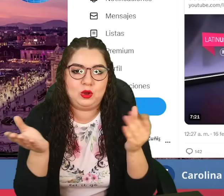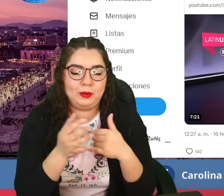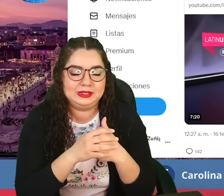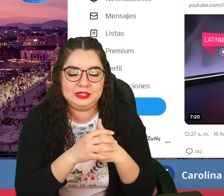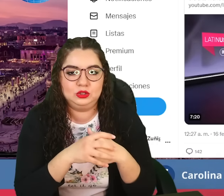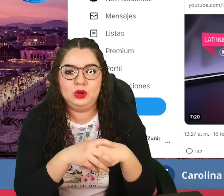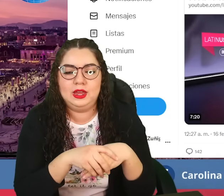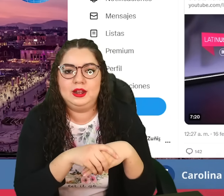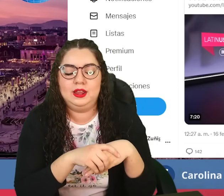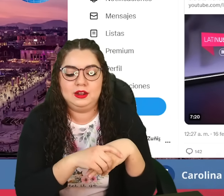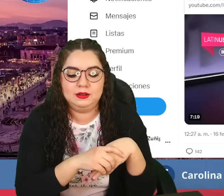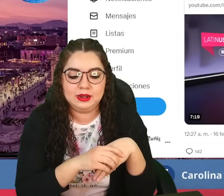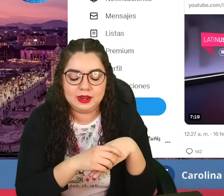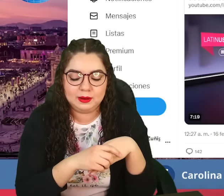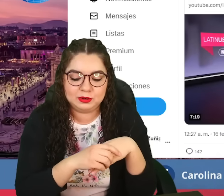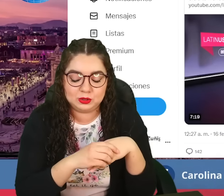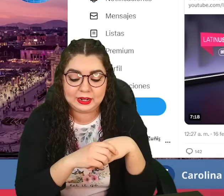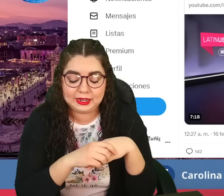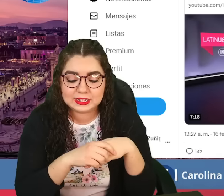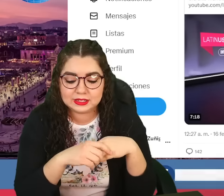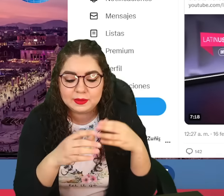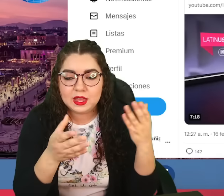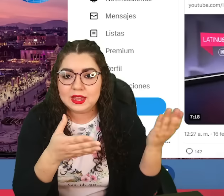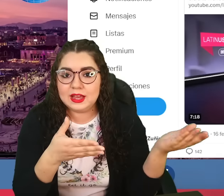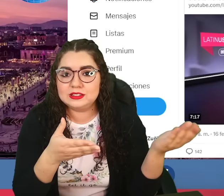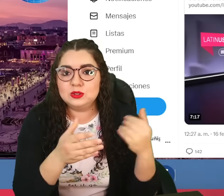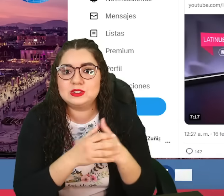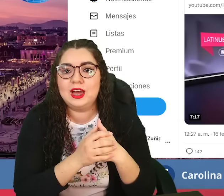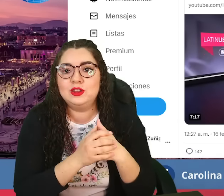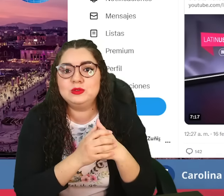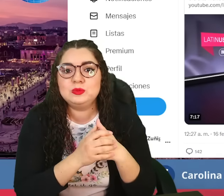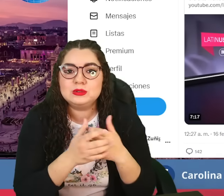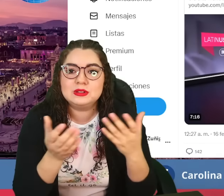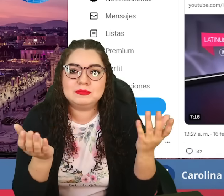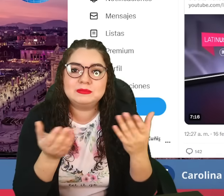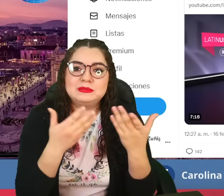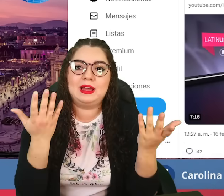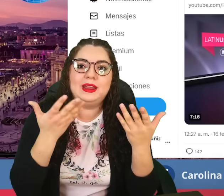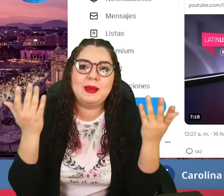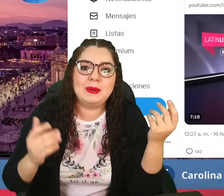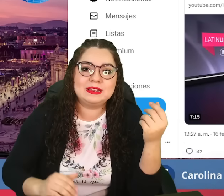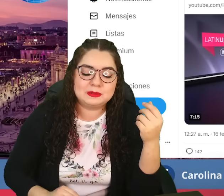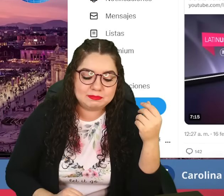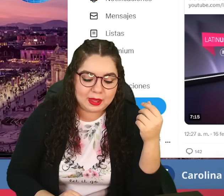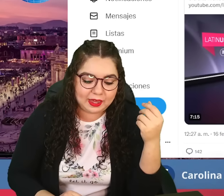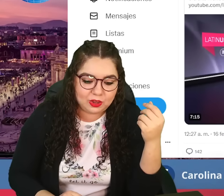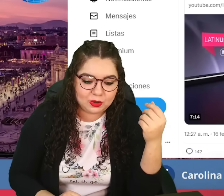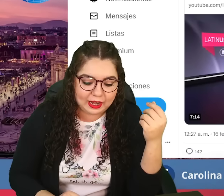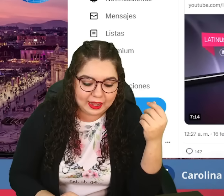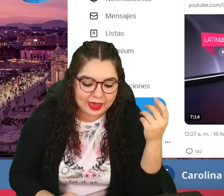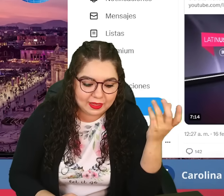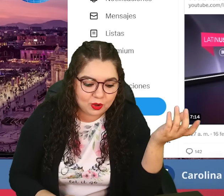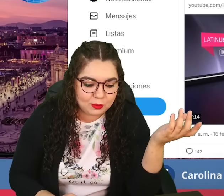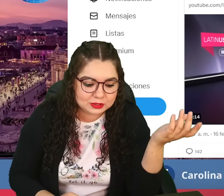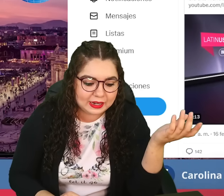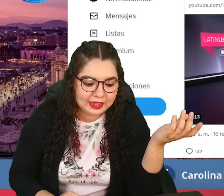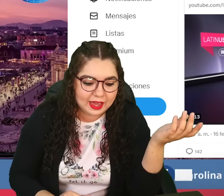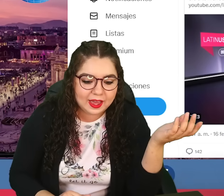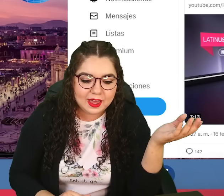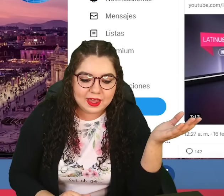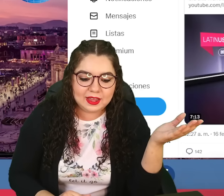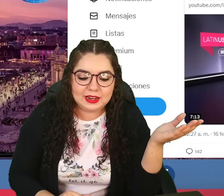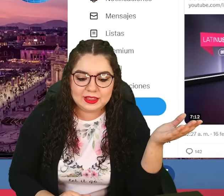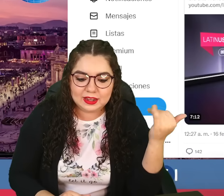súper jovencito, el personaje este. Hace 12 años, pues, estaría más pequeño que nada. ¿Cómo